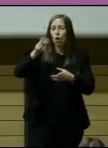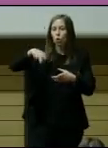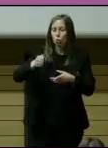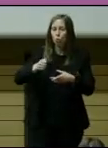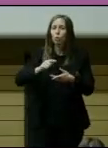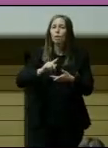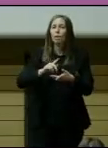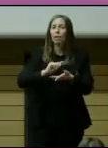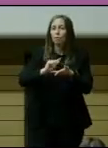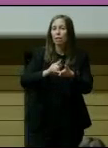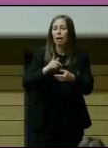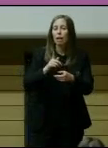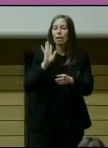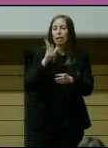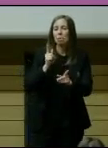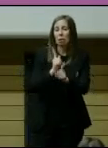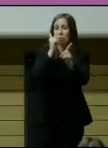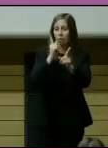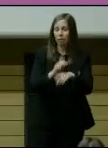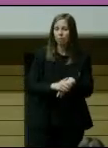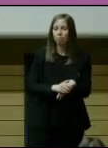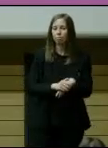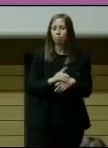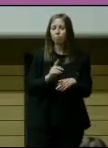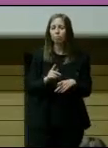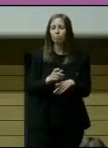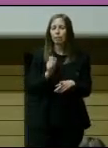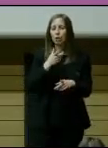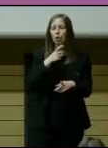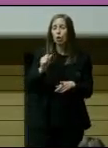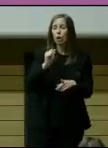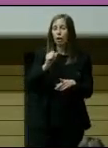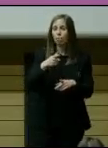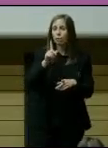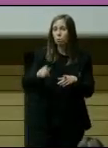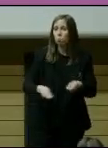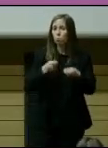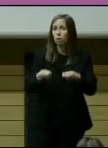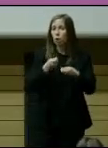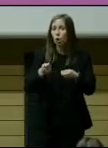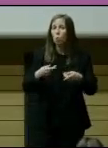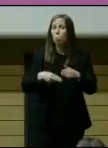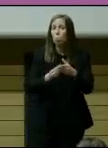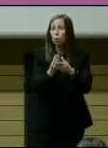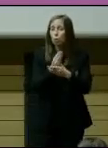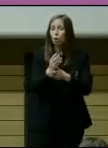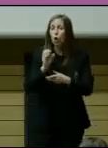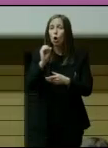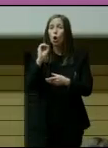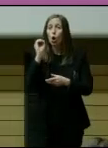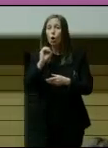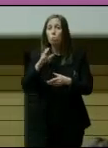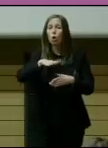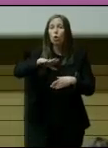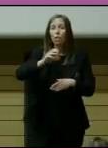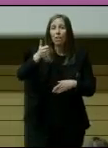menos, para los amigos de UNODC, publicó su informe anual de la producción de opio en Afganistán.